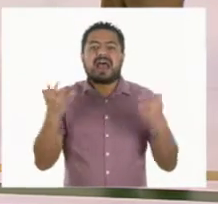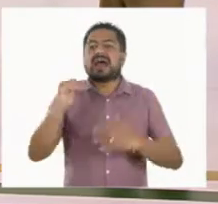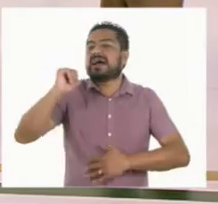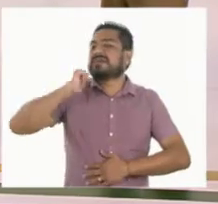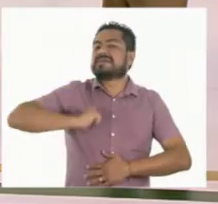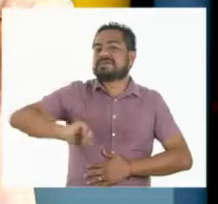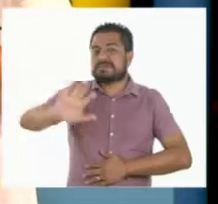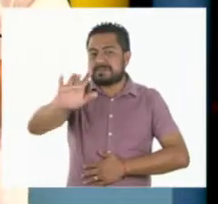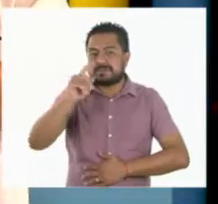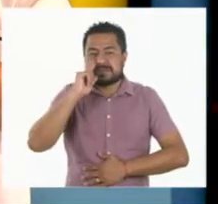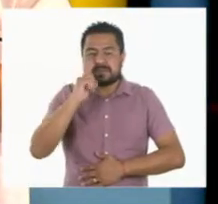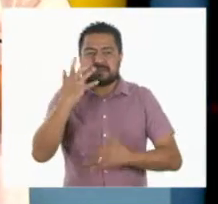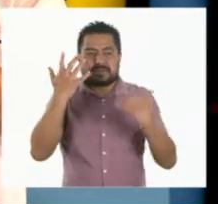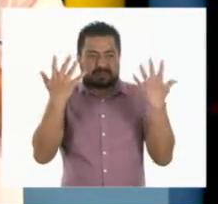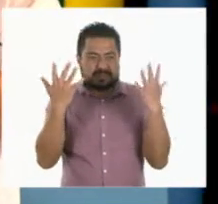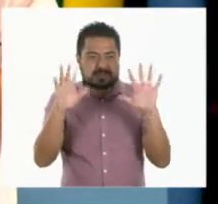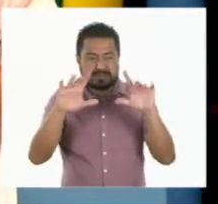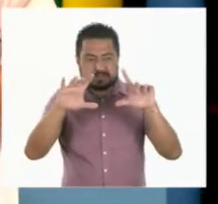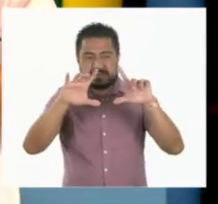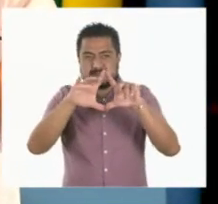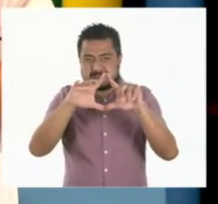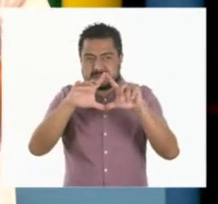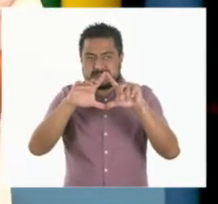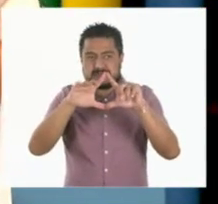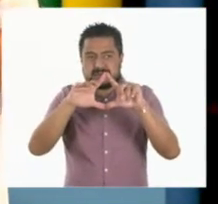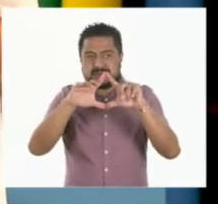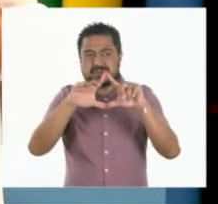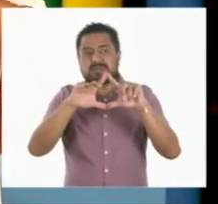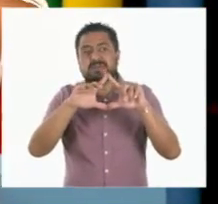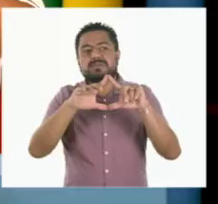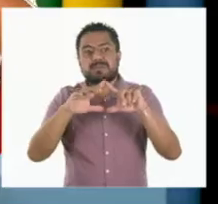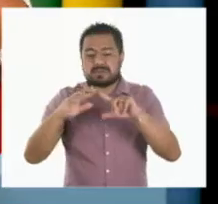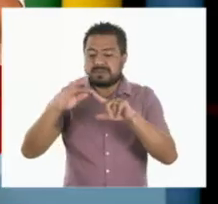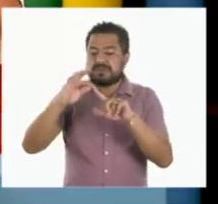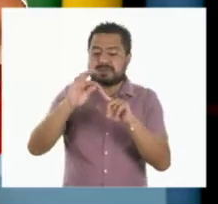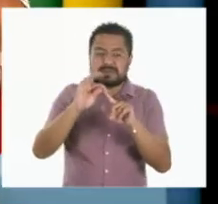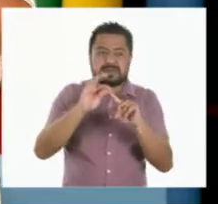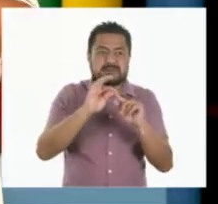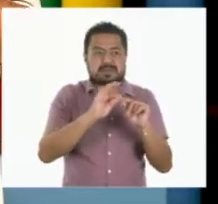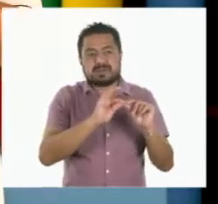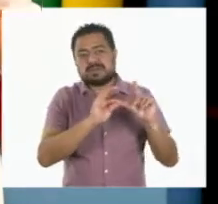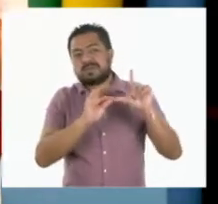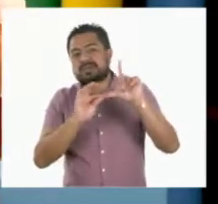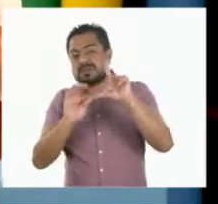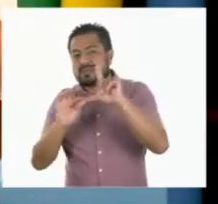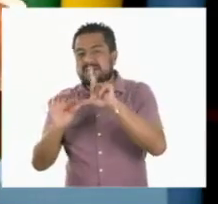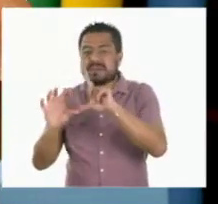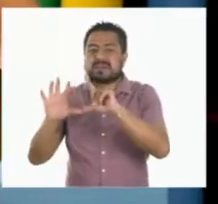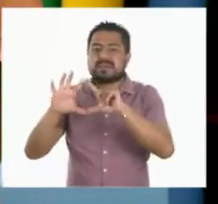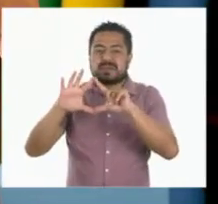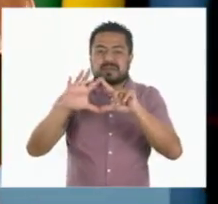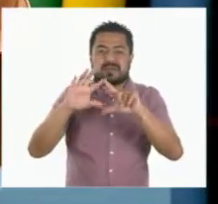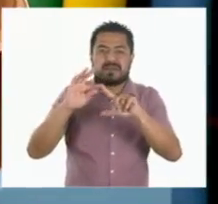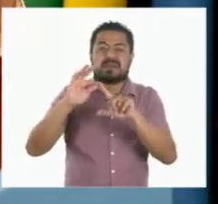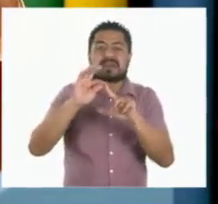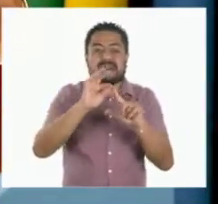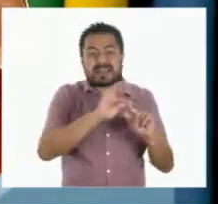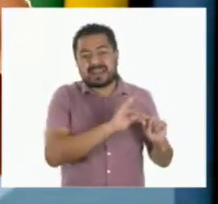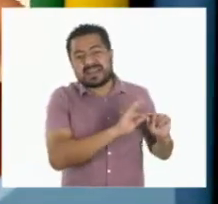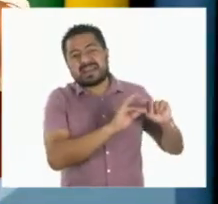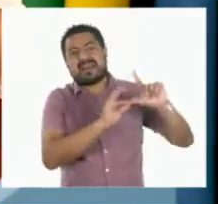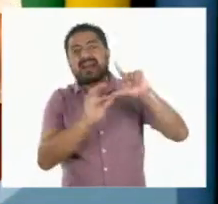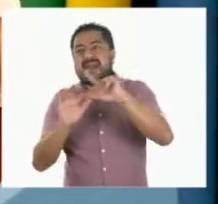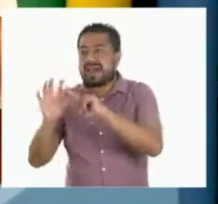¿no? Ponía mis dedos aquí y entonces uno camina, otro camina, otro camina, otro camina,